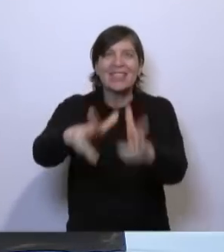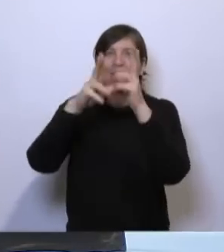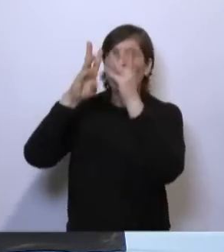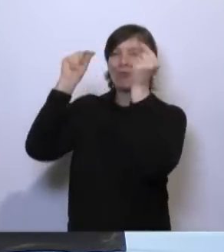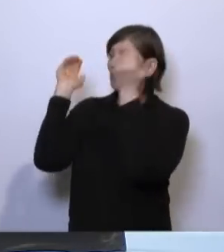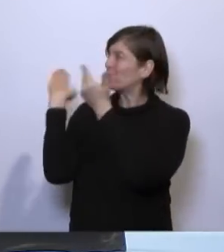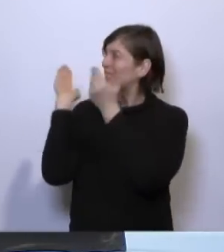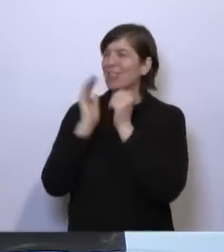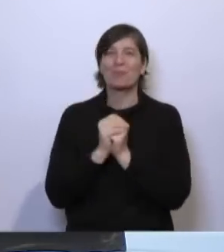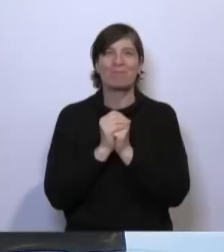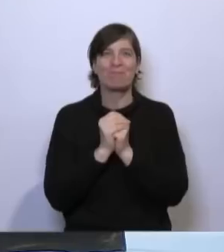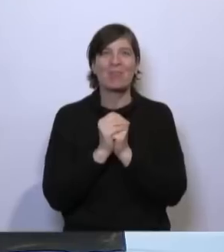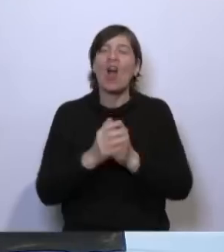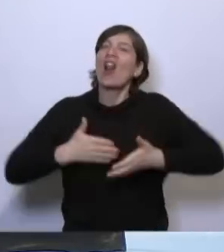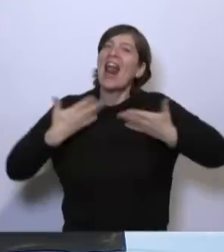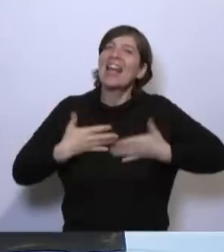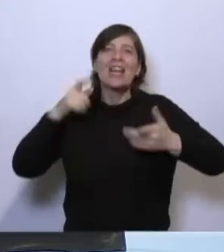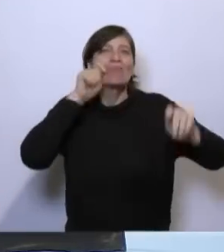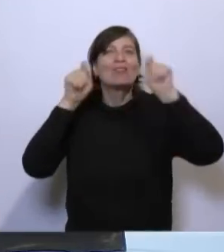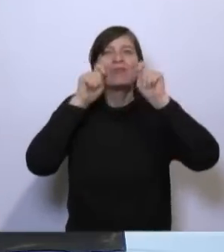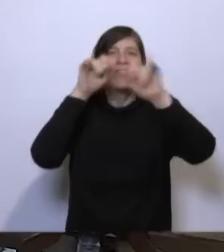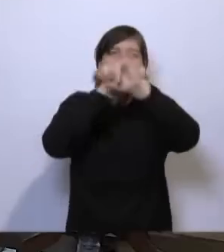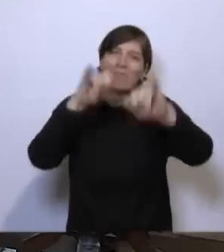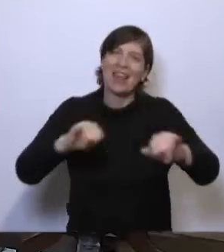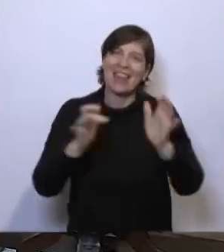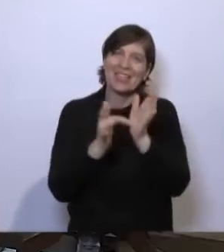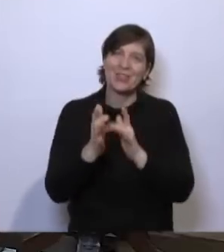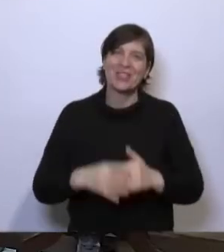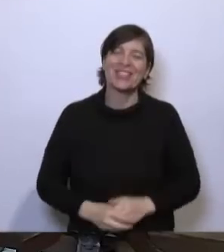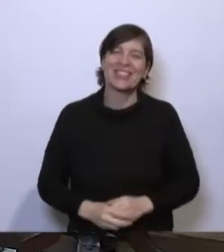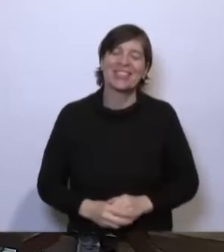ustedes. Con alegría nos damos la paz de Cristo.